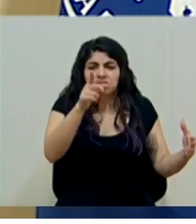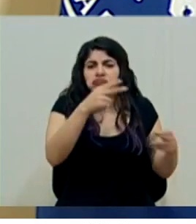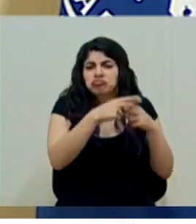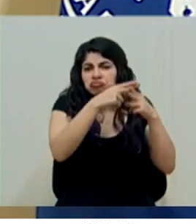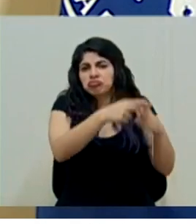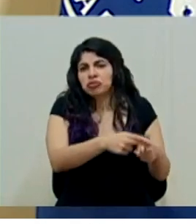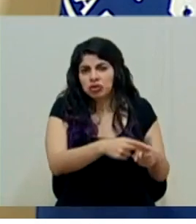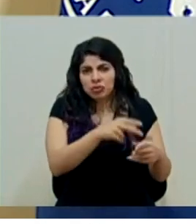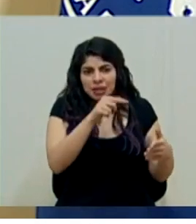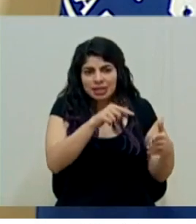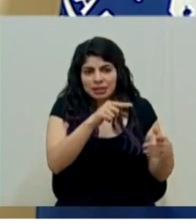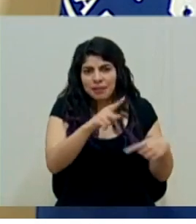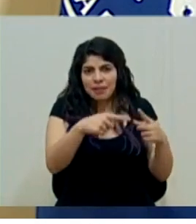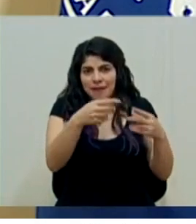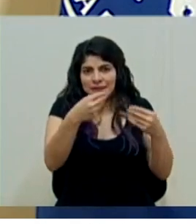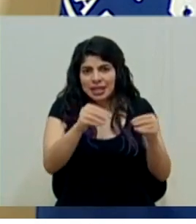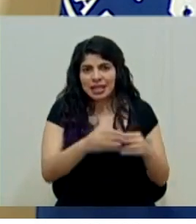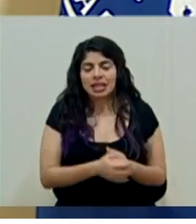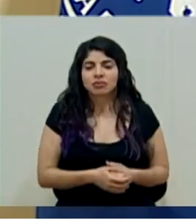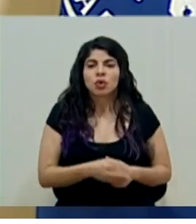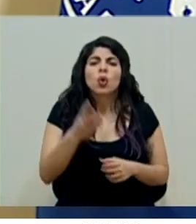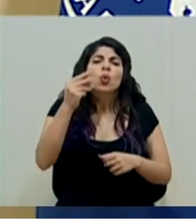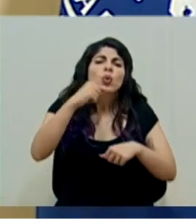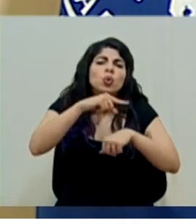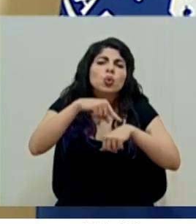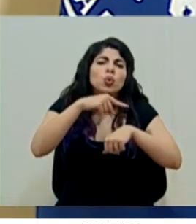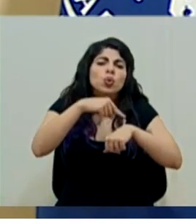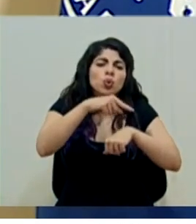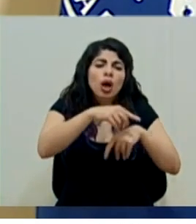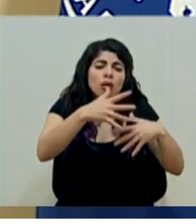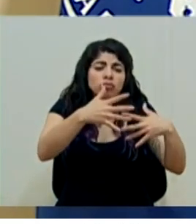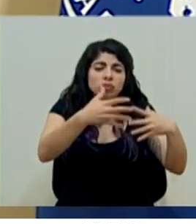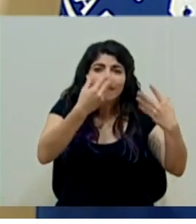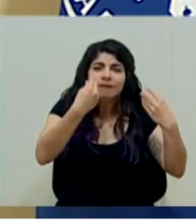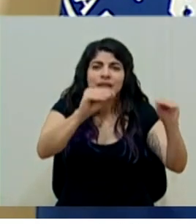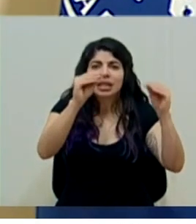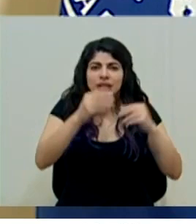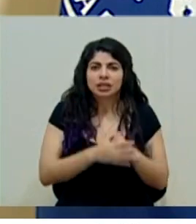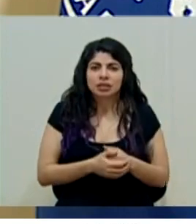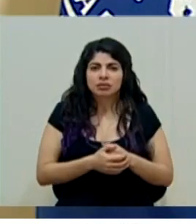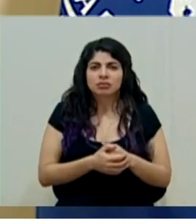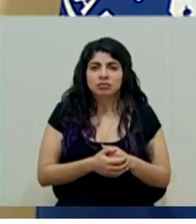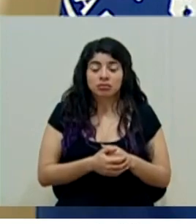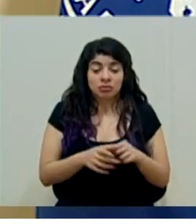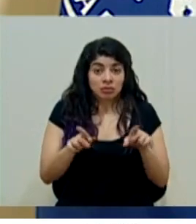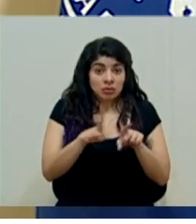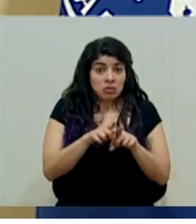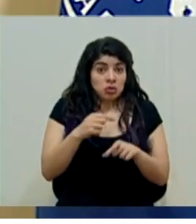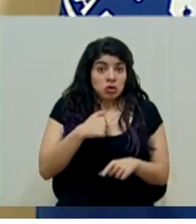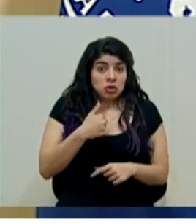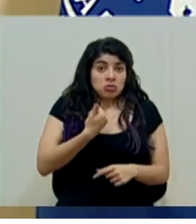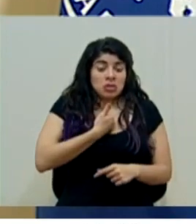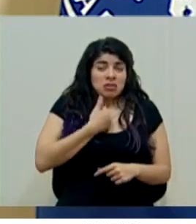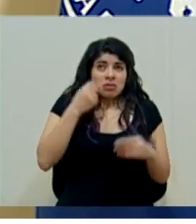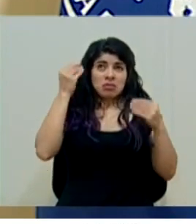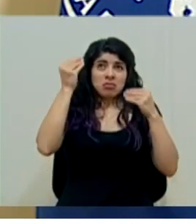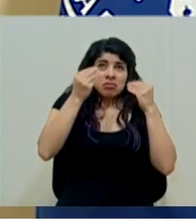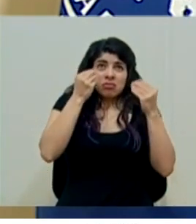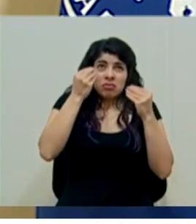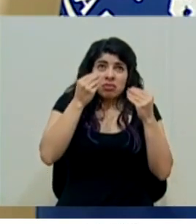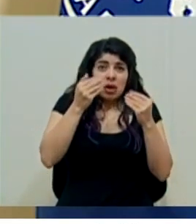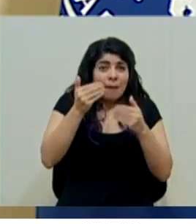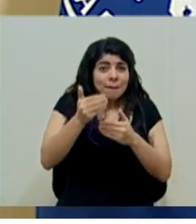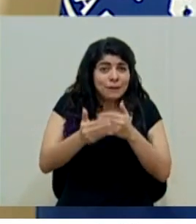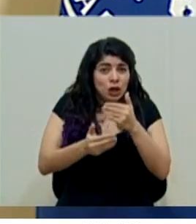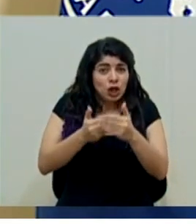nombre. ¿Cuánto tiempo va a tomar eso? Incluso yo me cuestiono si avanzar en uno de